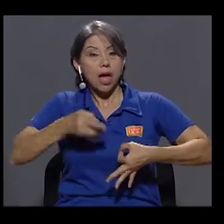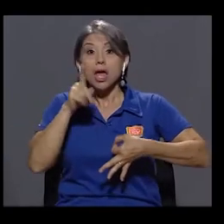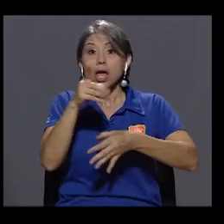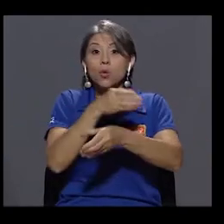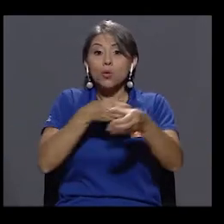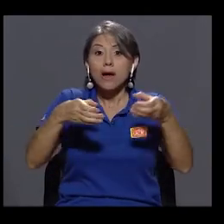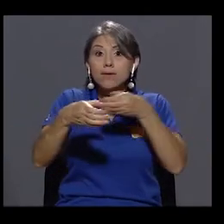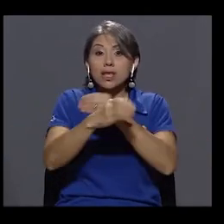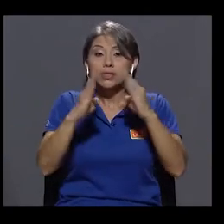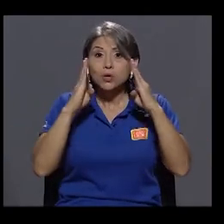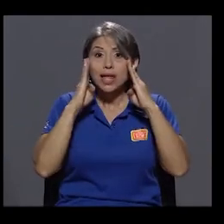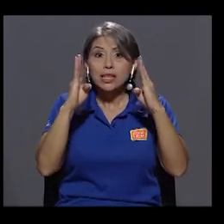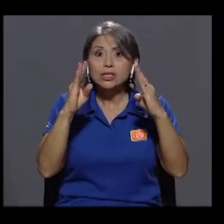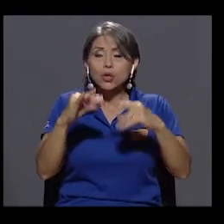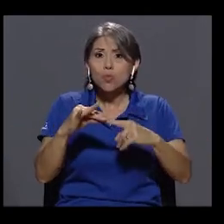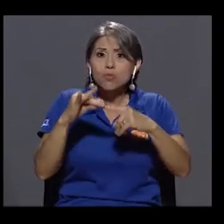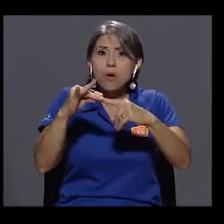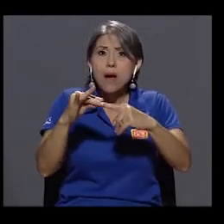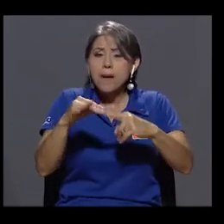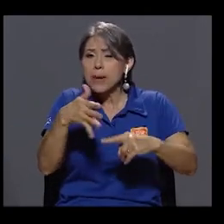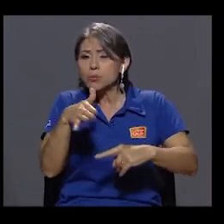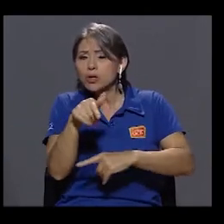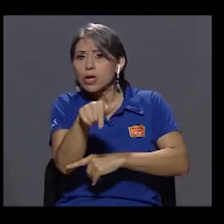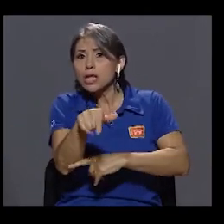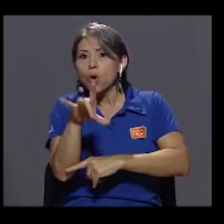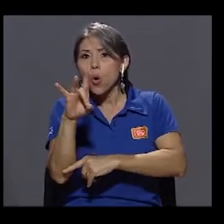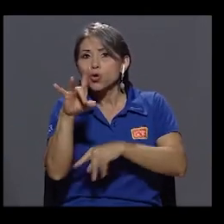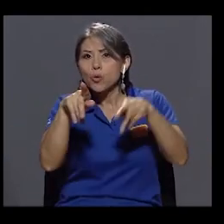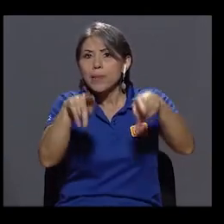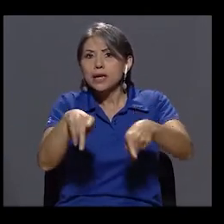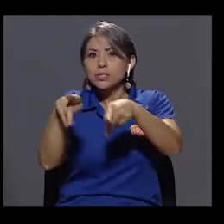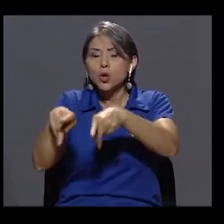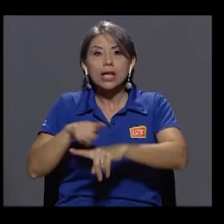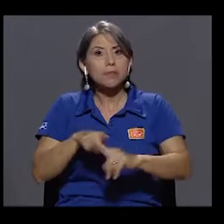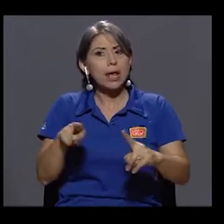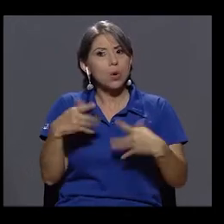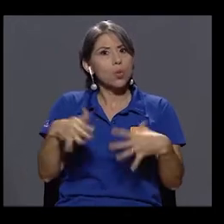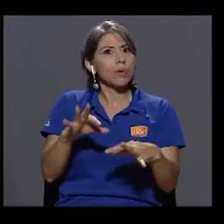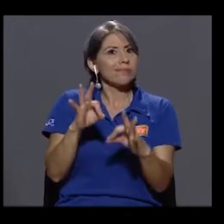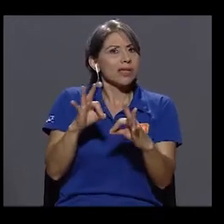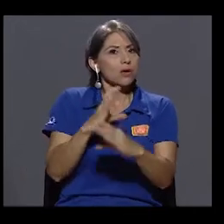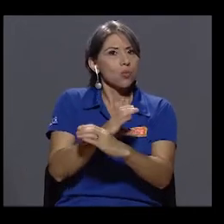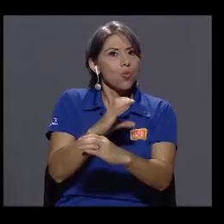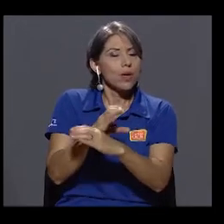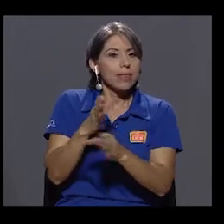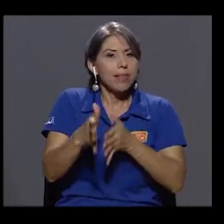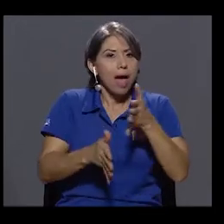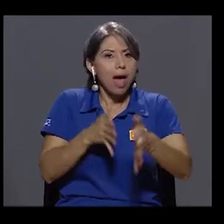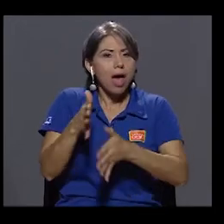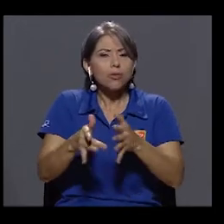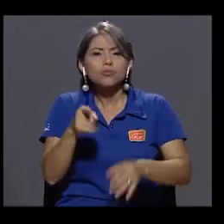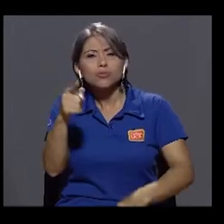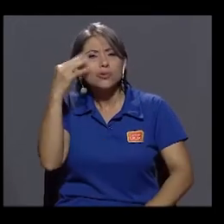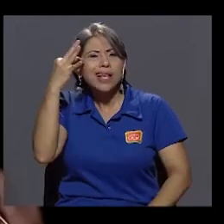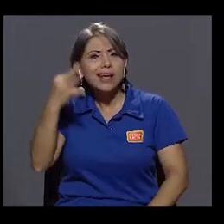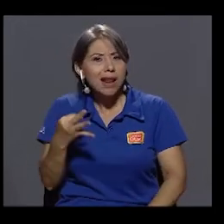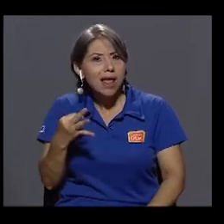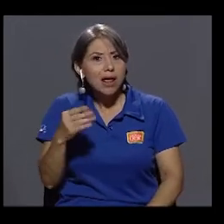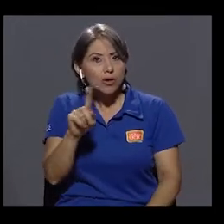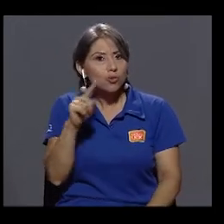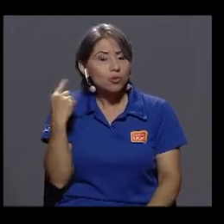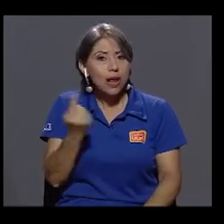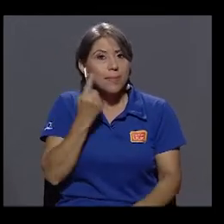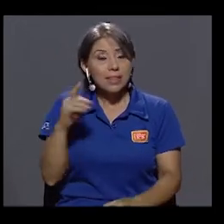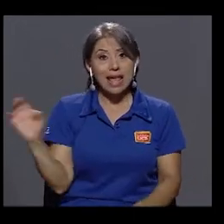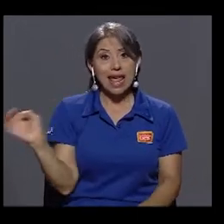se pueden encontrar ocho personas más o menos pero con un ruido tremendo usted no cree que no solamente estamos ante